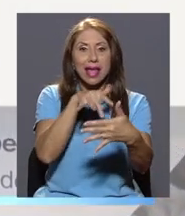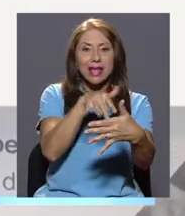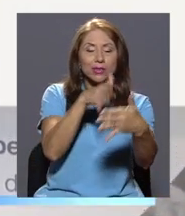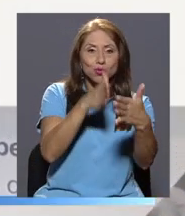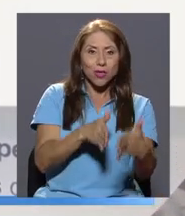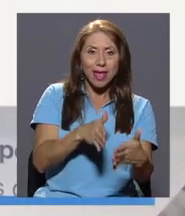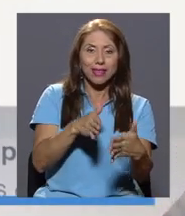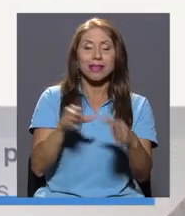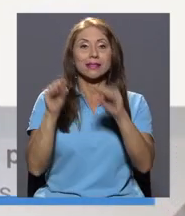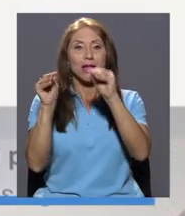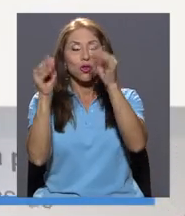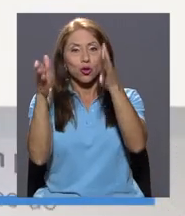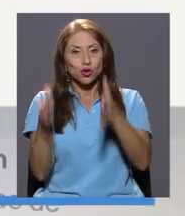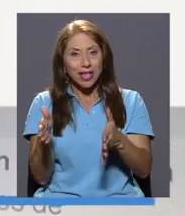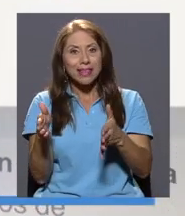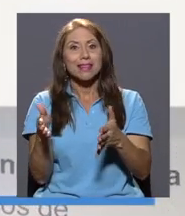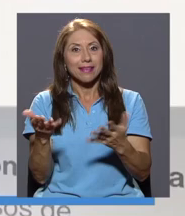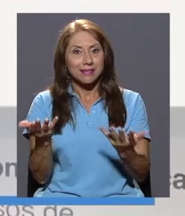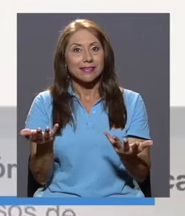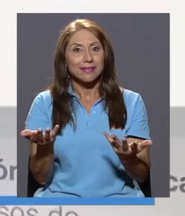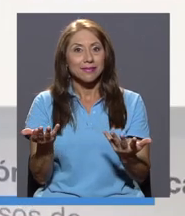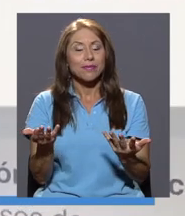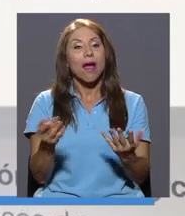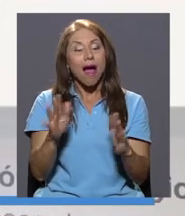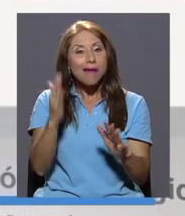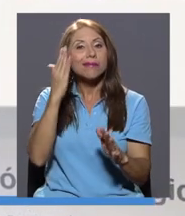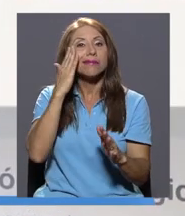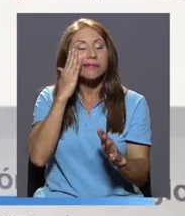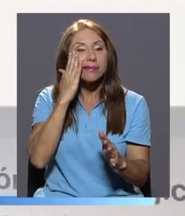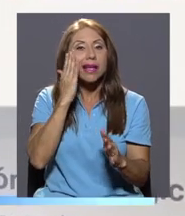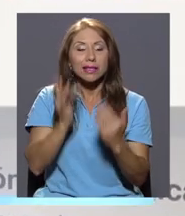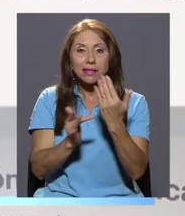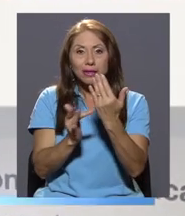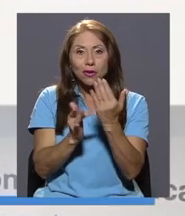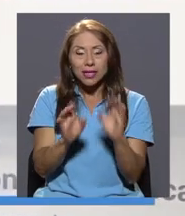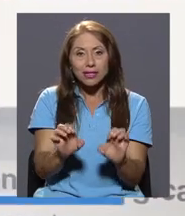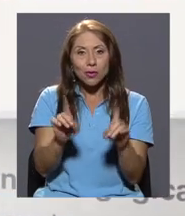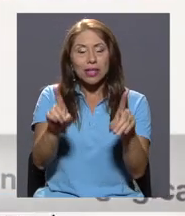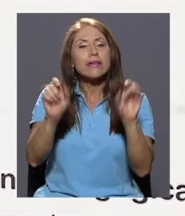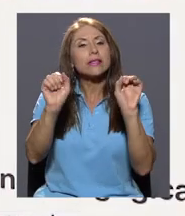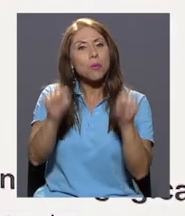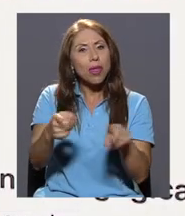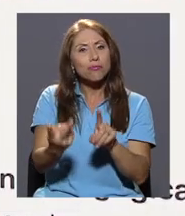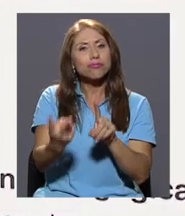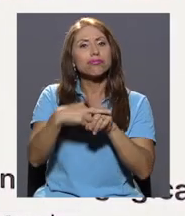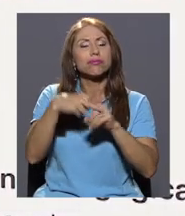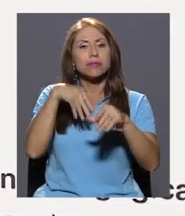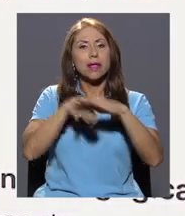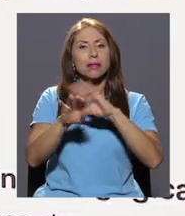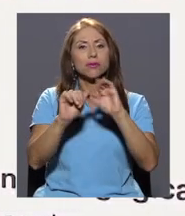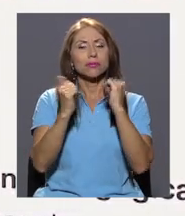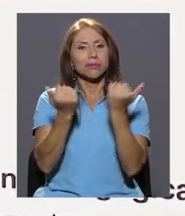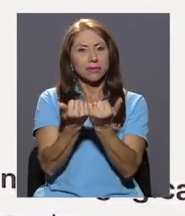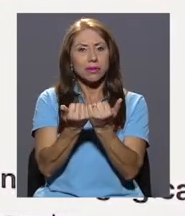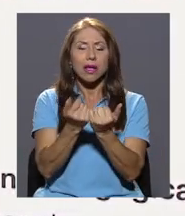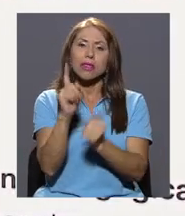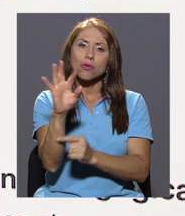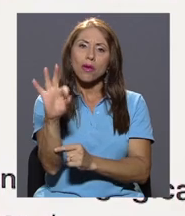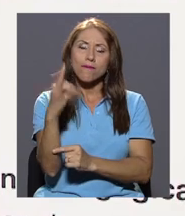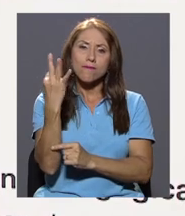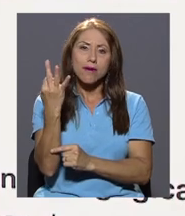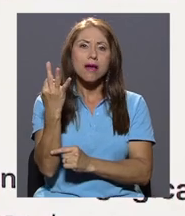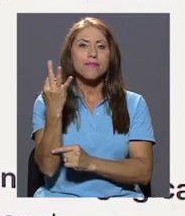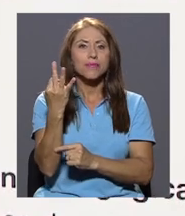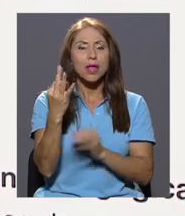tanto estudiantes como docentes se acerquen a las tecnologías educativas y que puedan implementarlas en sus salones de clase de una